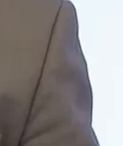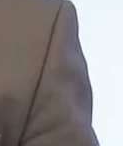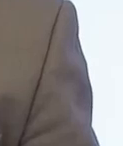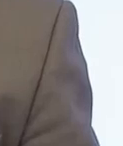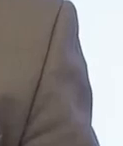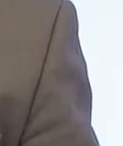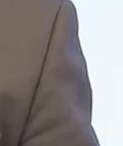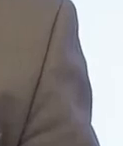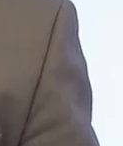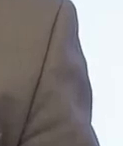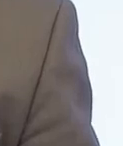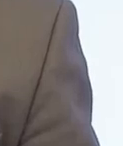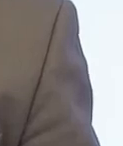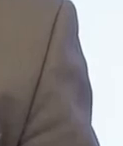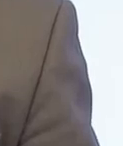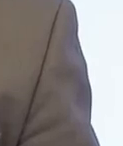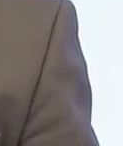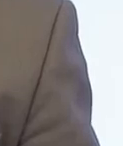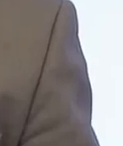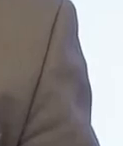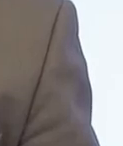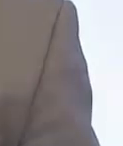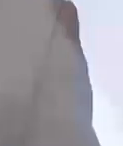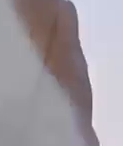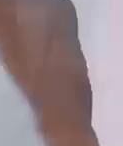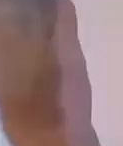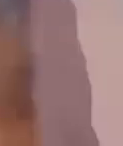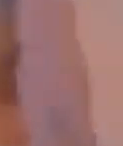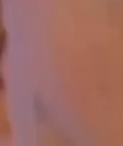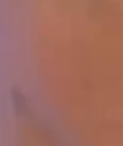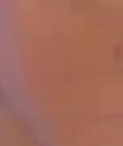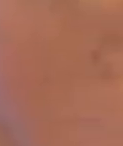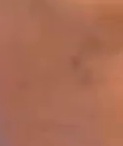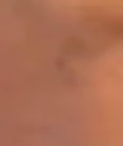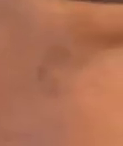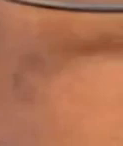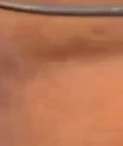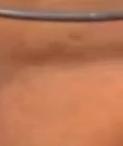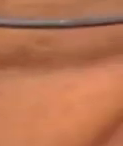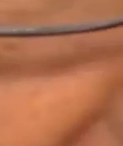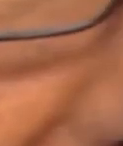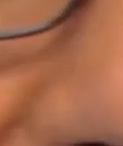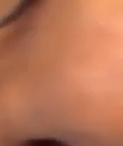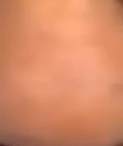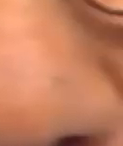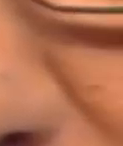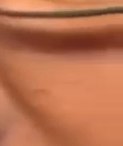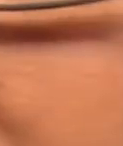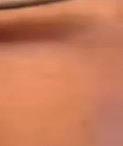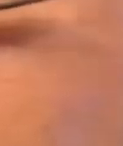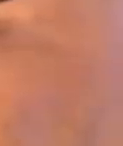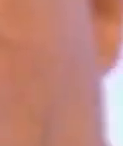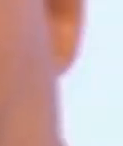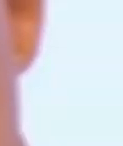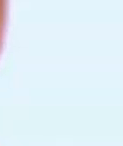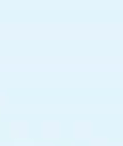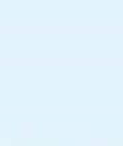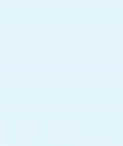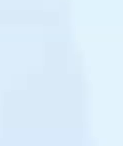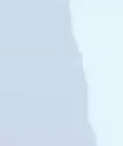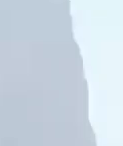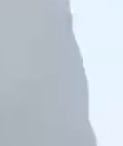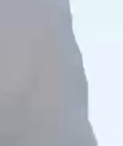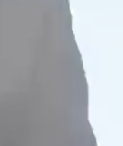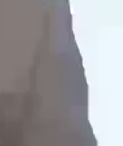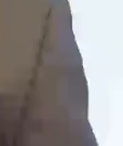la sensatez de las grandes mayorías populares, pues ya aprendieron la lección y saben del